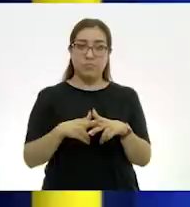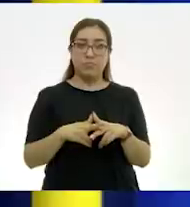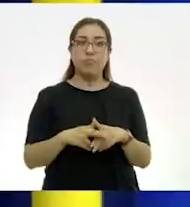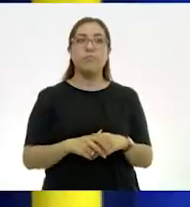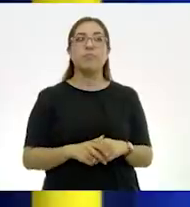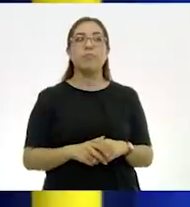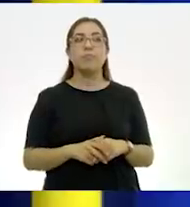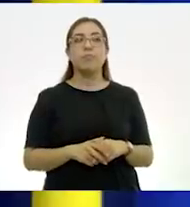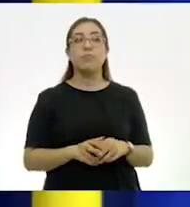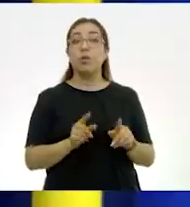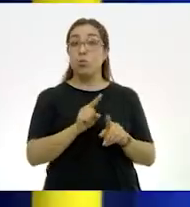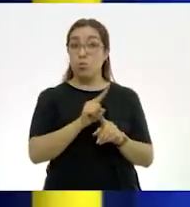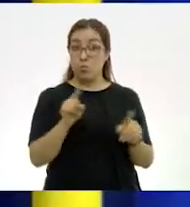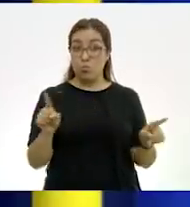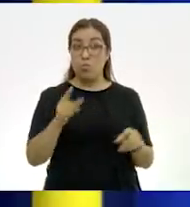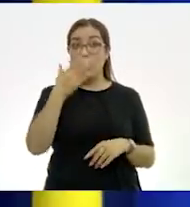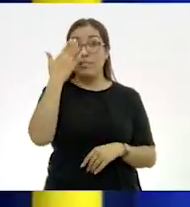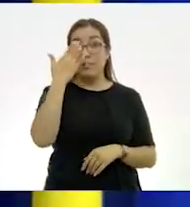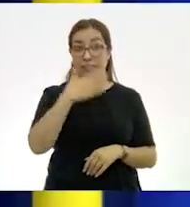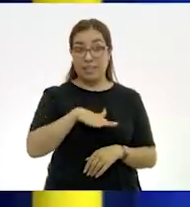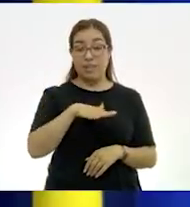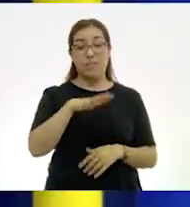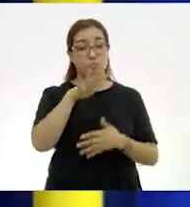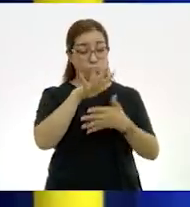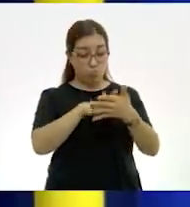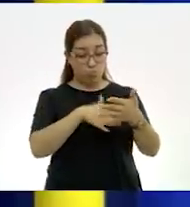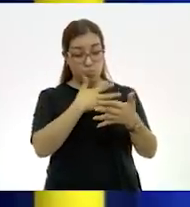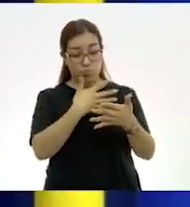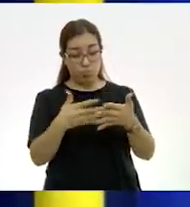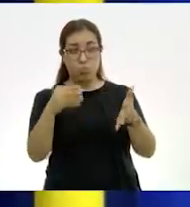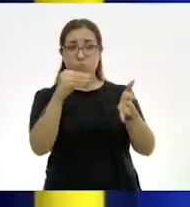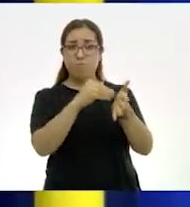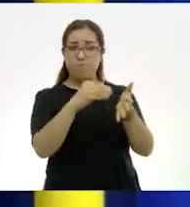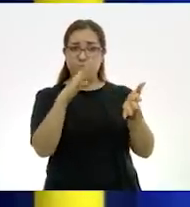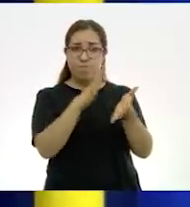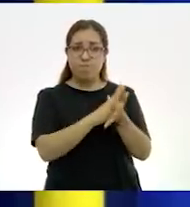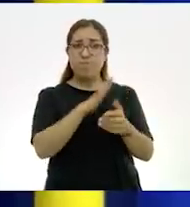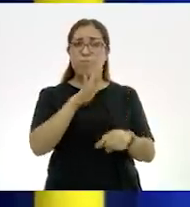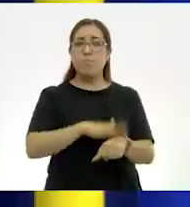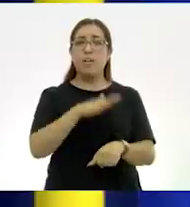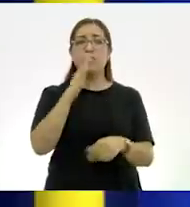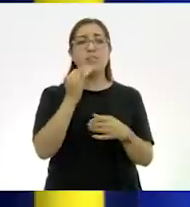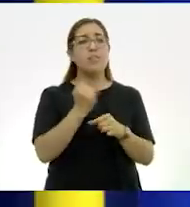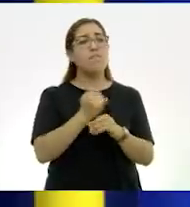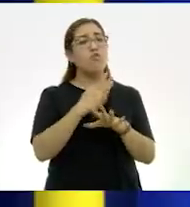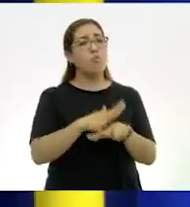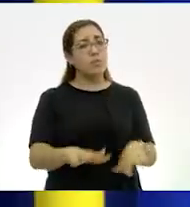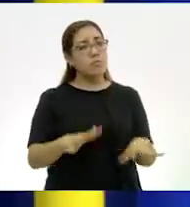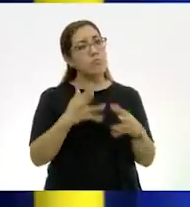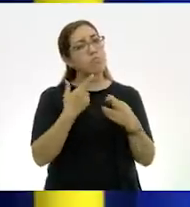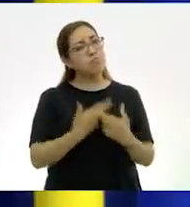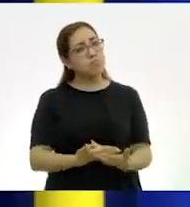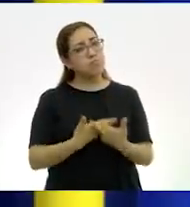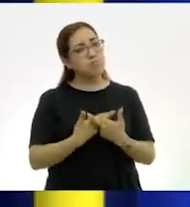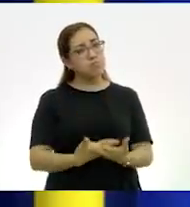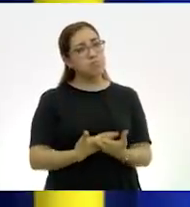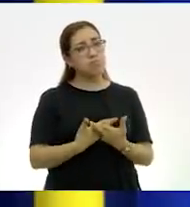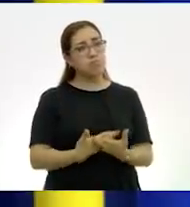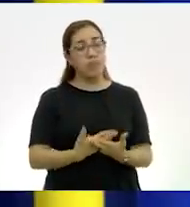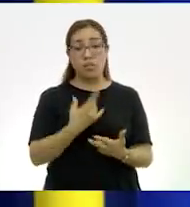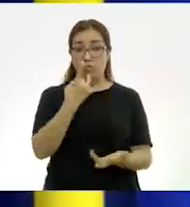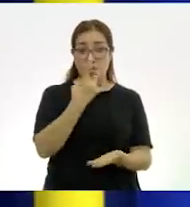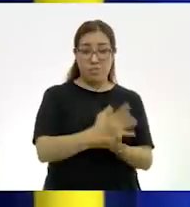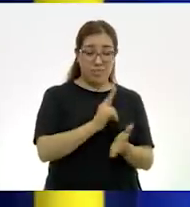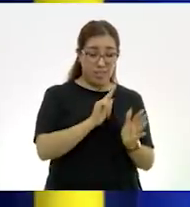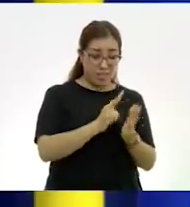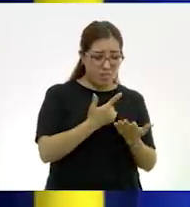entonces ustedes ya saben, completen su cuadro con la mayor cantidad de información que puedan recabar en distintas fuentes. No se queden solo con su libro